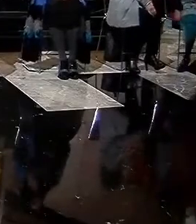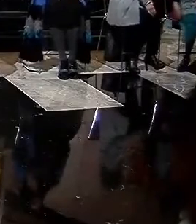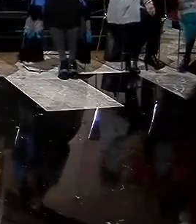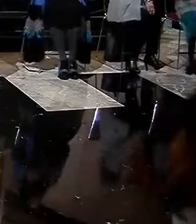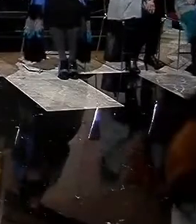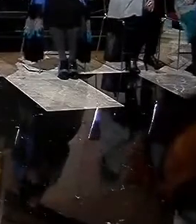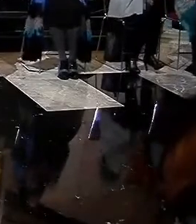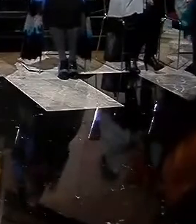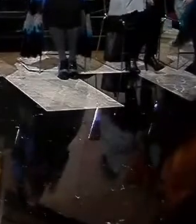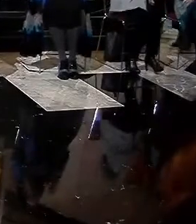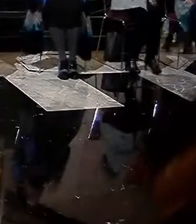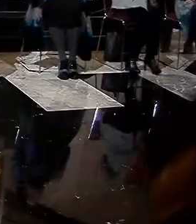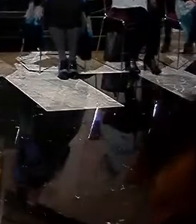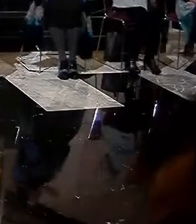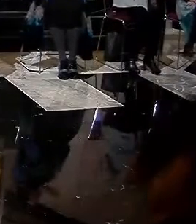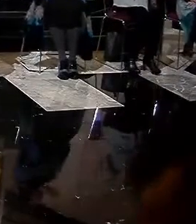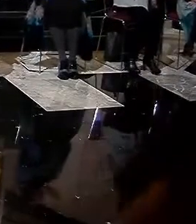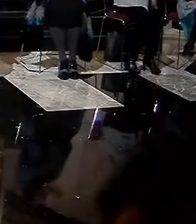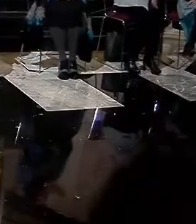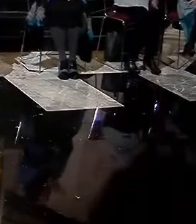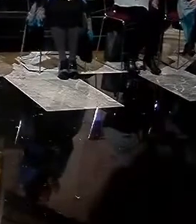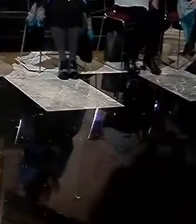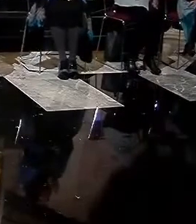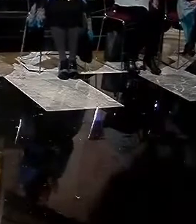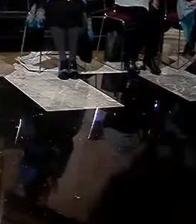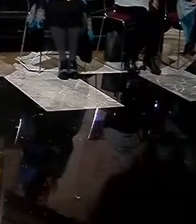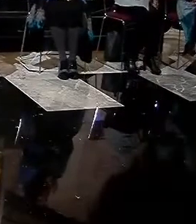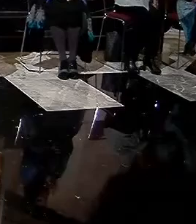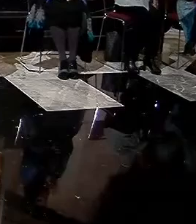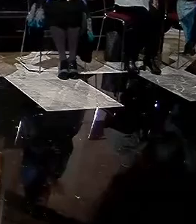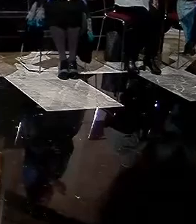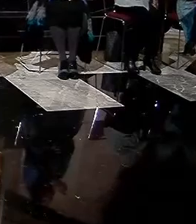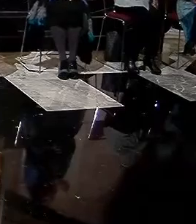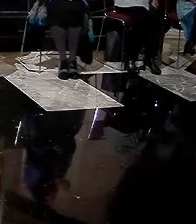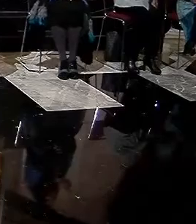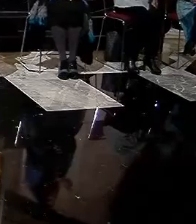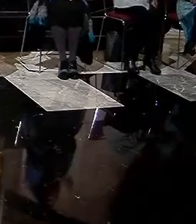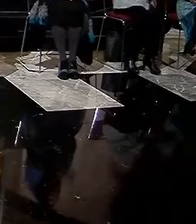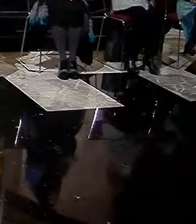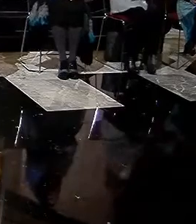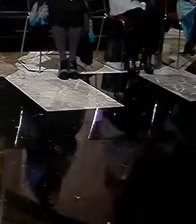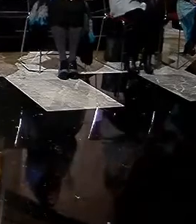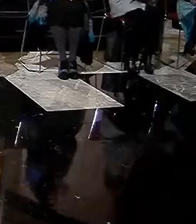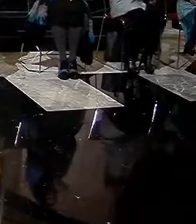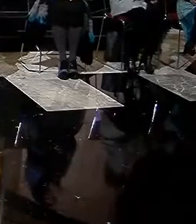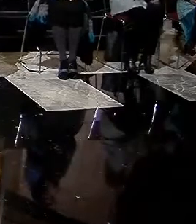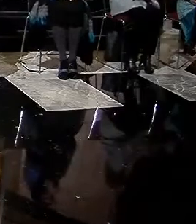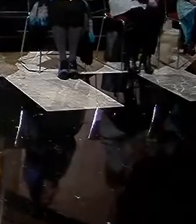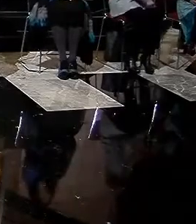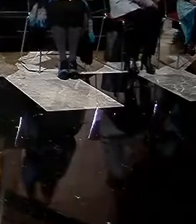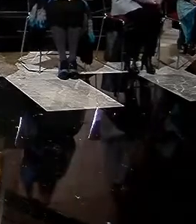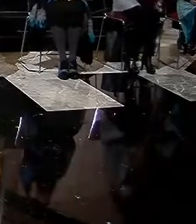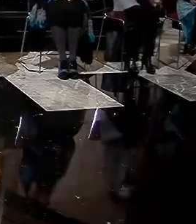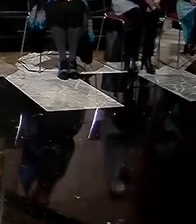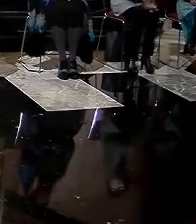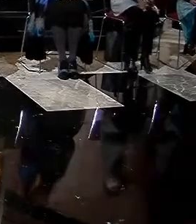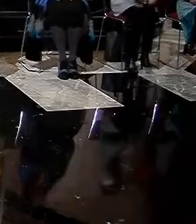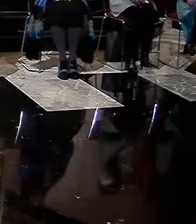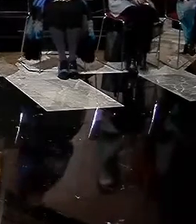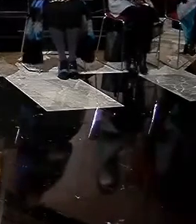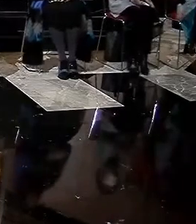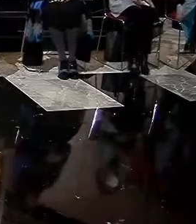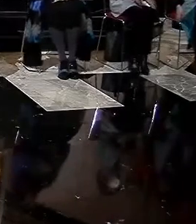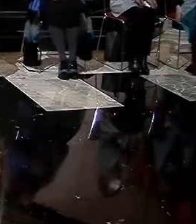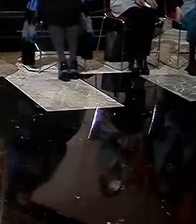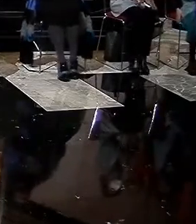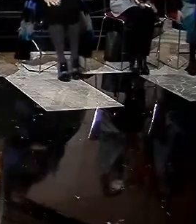Estimado público, a continuación escuchemos el mensaje que nos dirige el presidente constitucional de los Estados Unidos